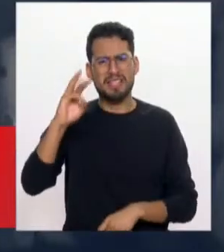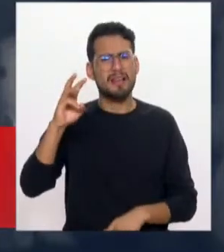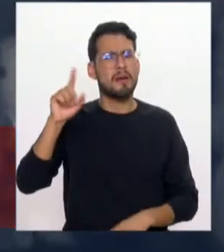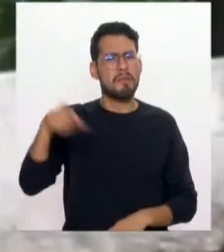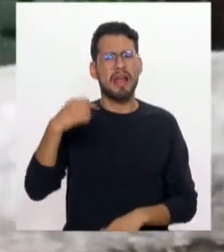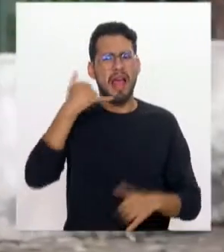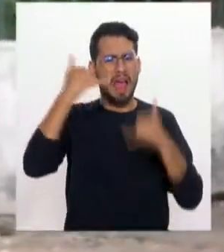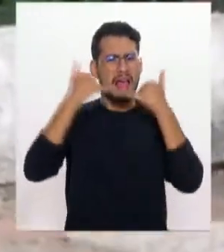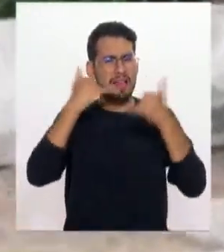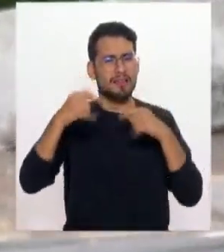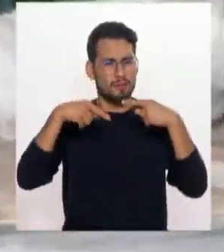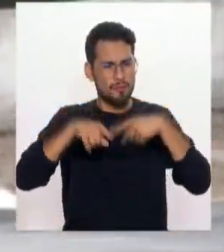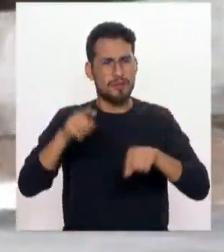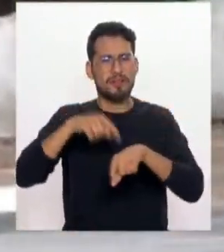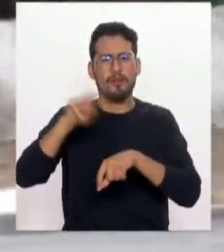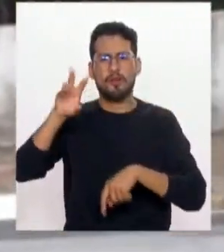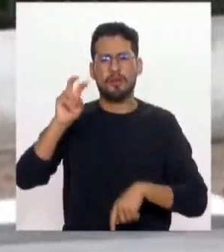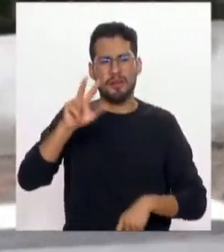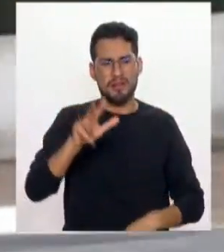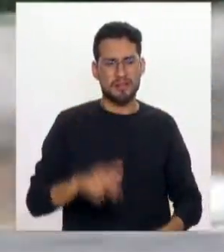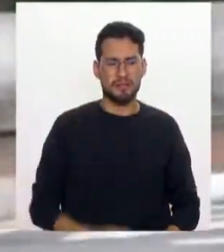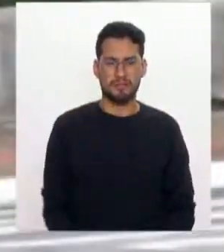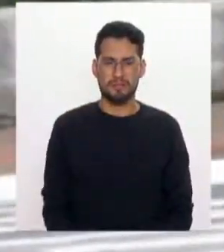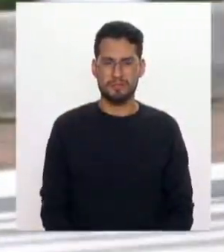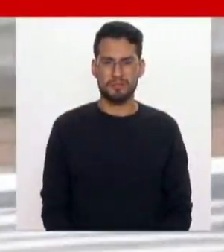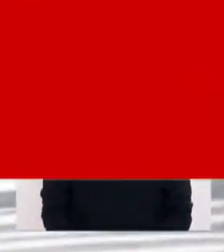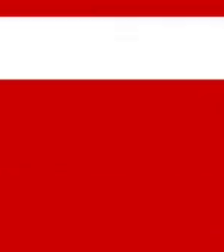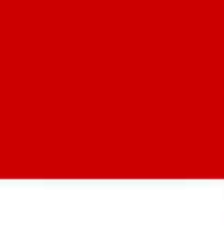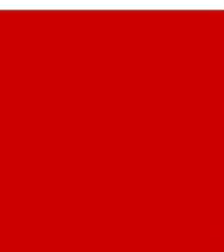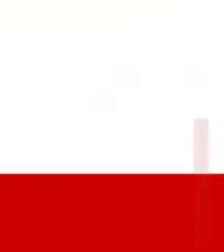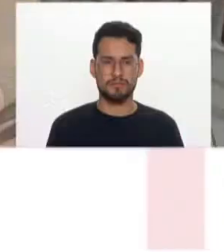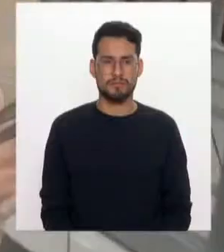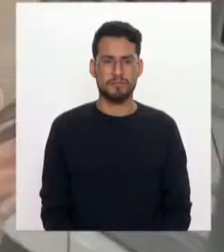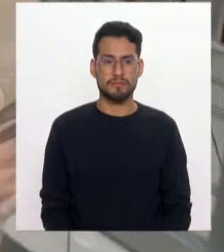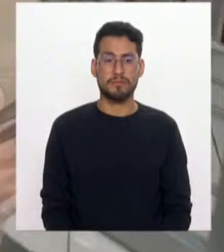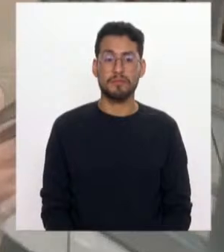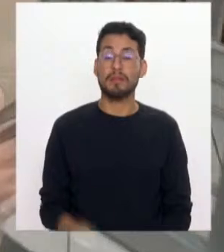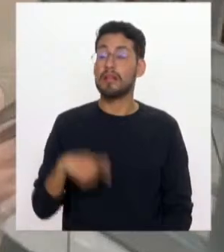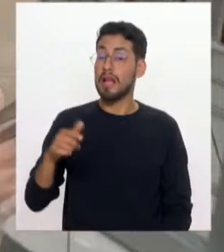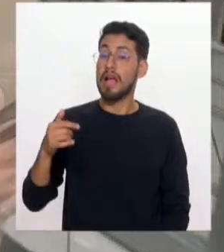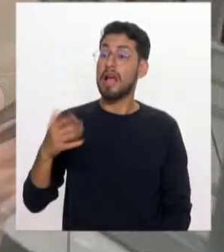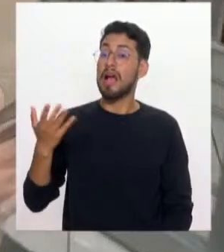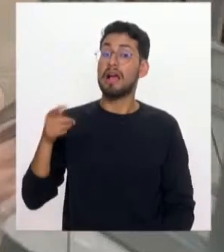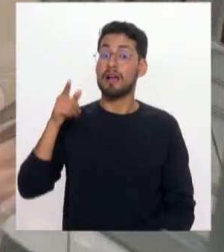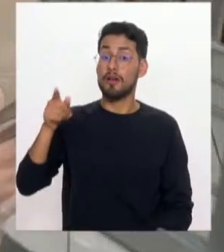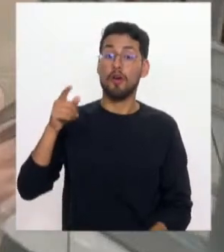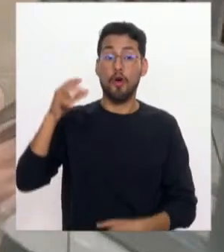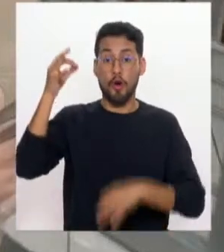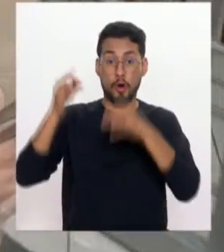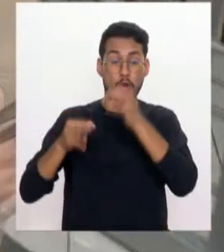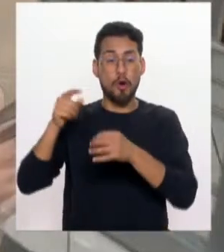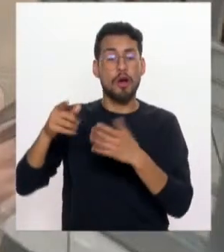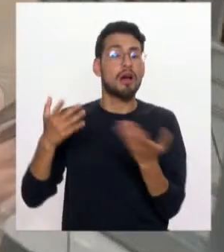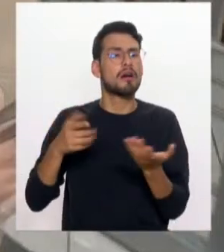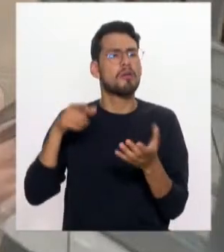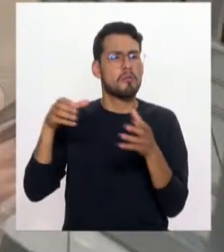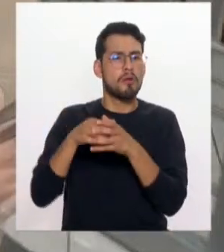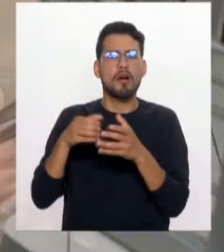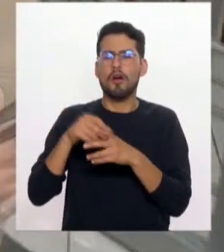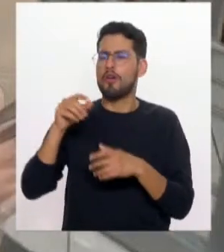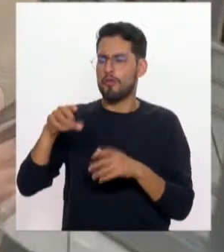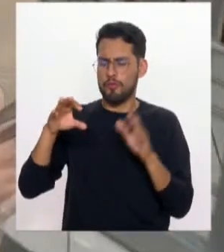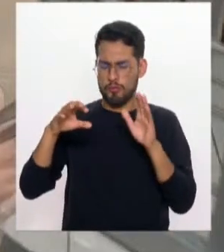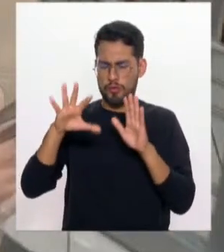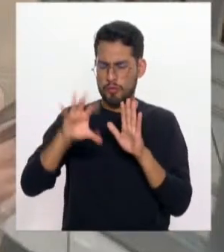6.000 llamadas durante este 2023. Y ante este llamado, la Corte Suprema dejó sin efecto los fundamentos 50